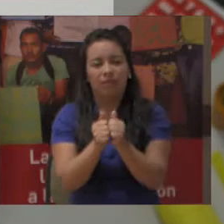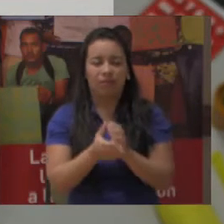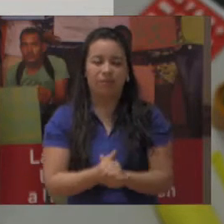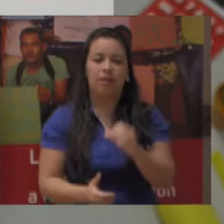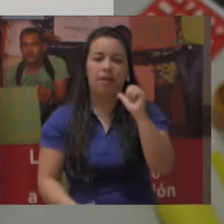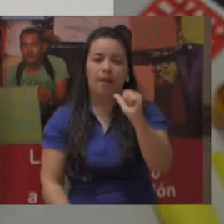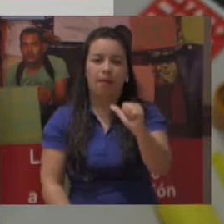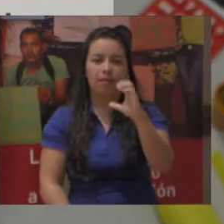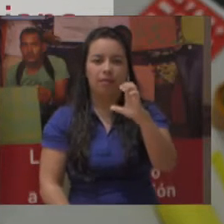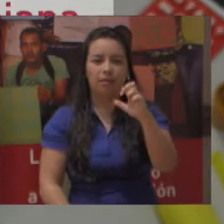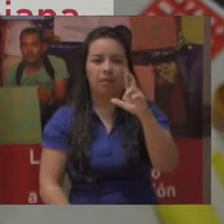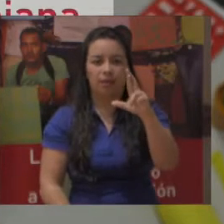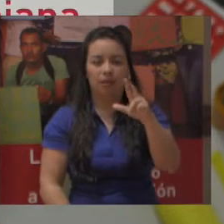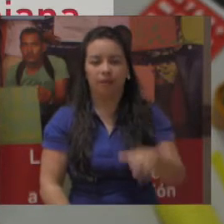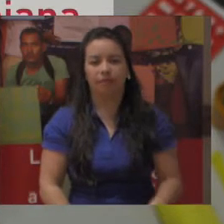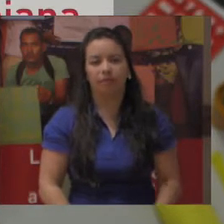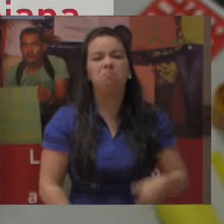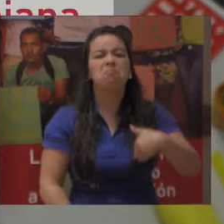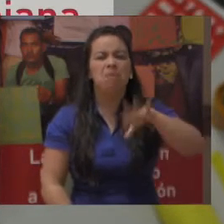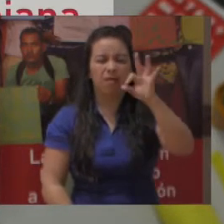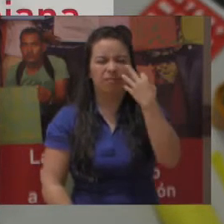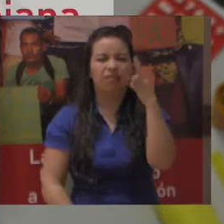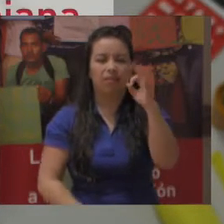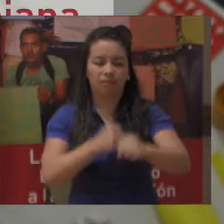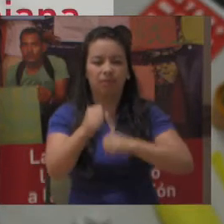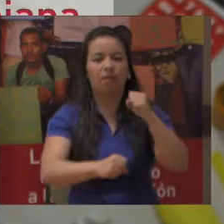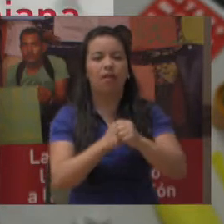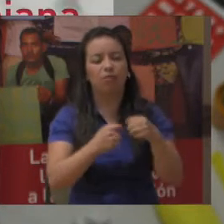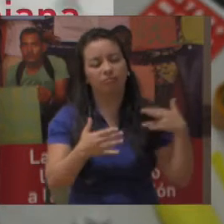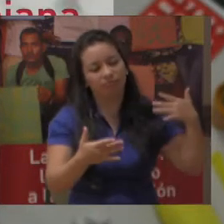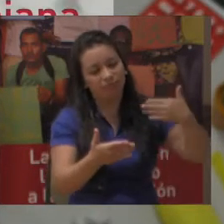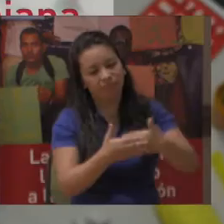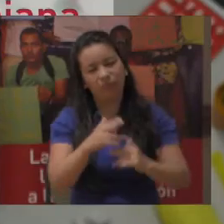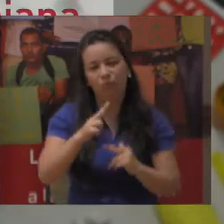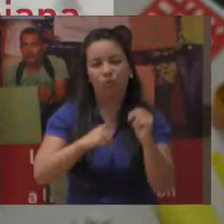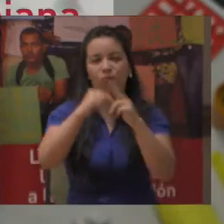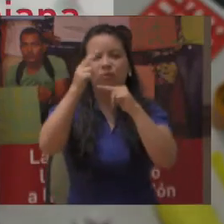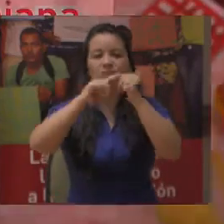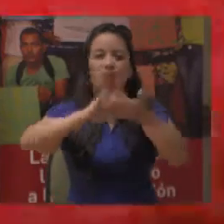para la Reintegración. Más de 13 años construyendo paz.